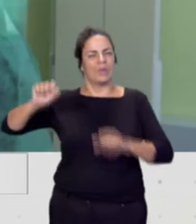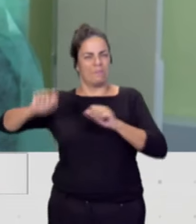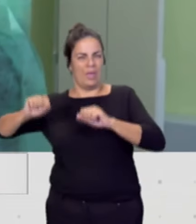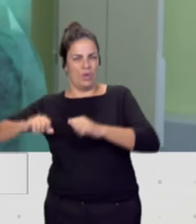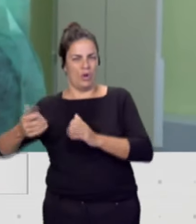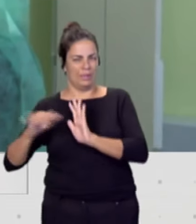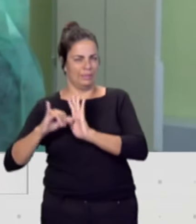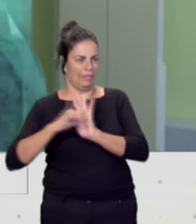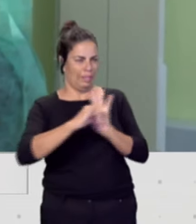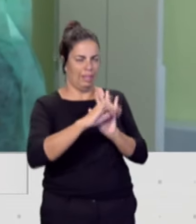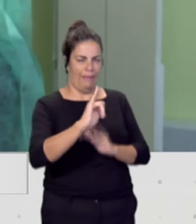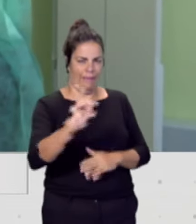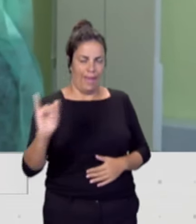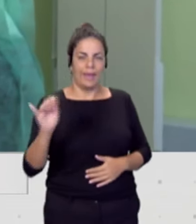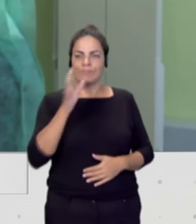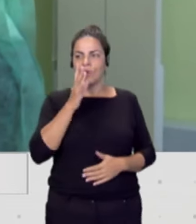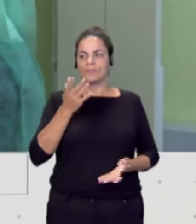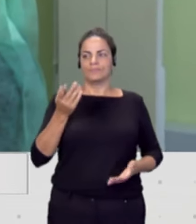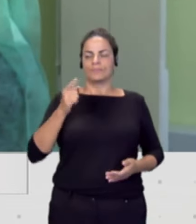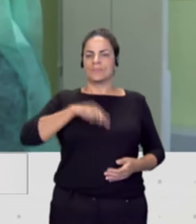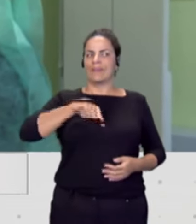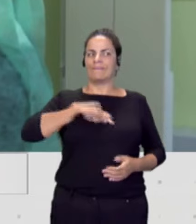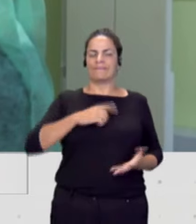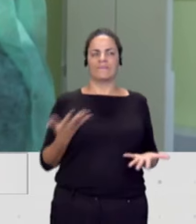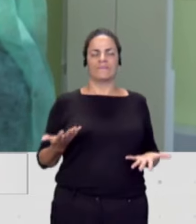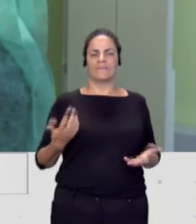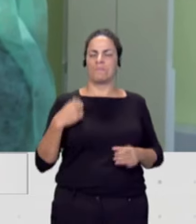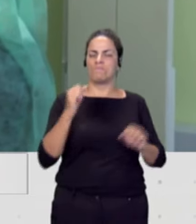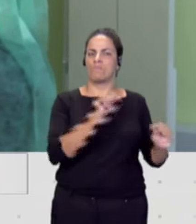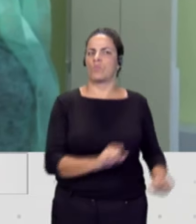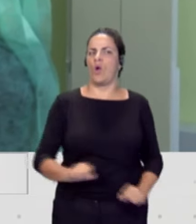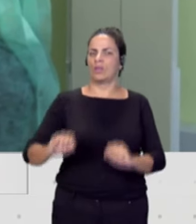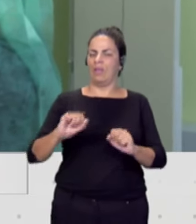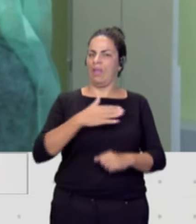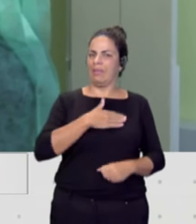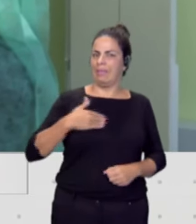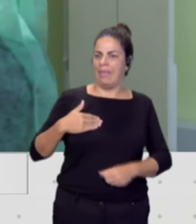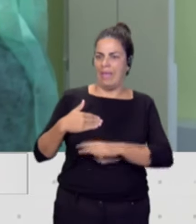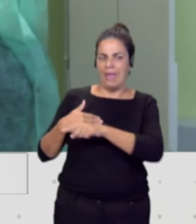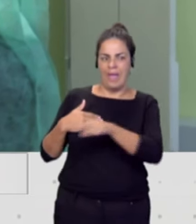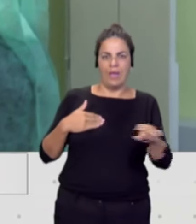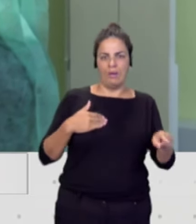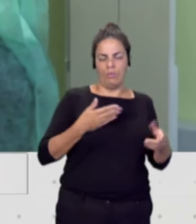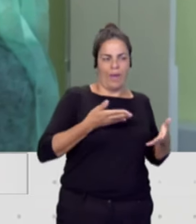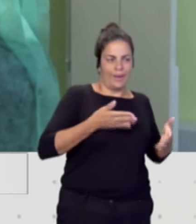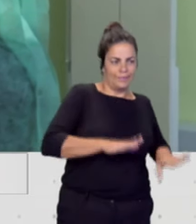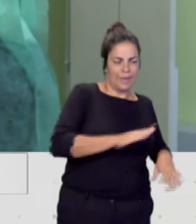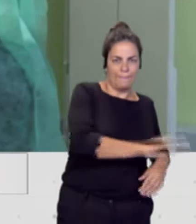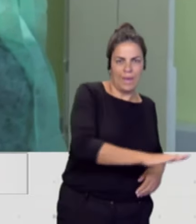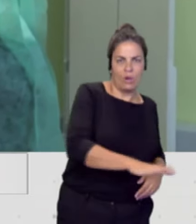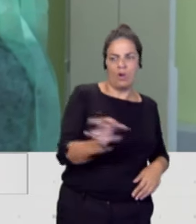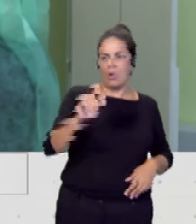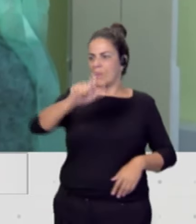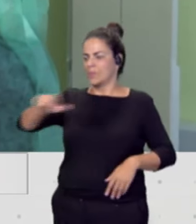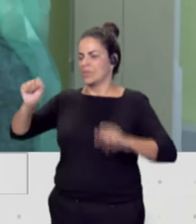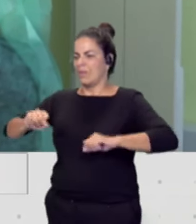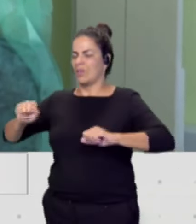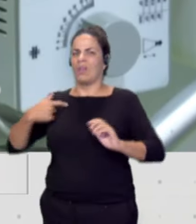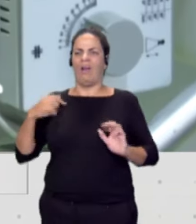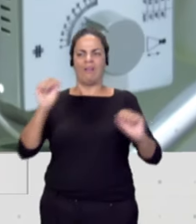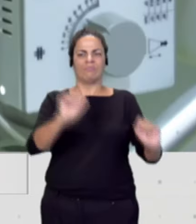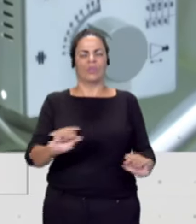Esa sensación de querer proteger pues al menor o a las personas mayores por el nivel